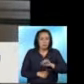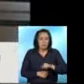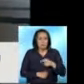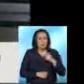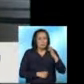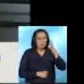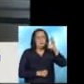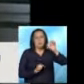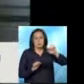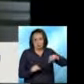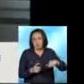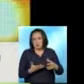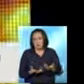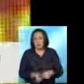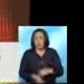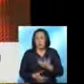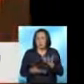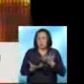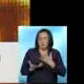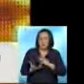destino es así.